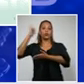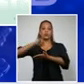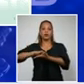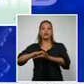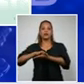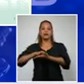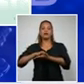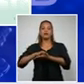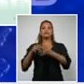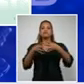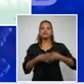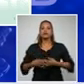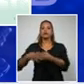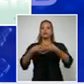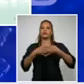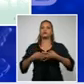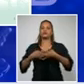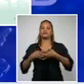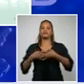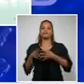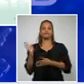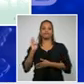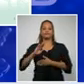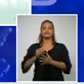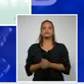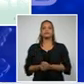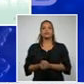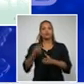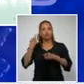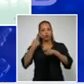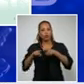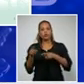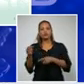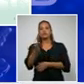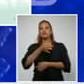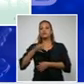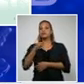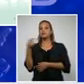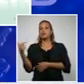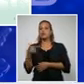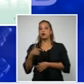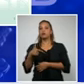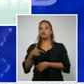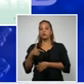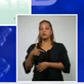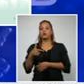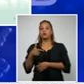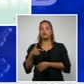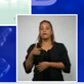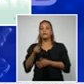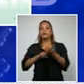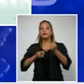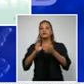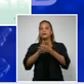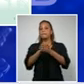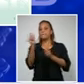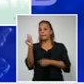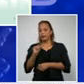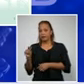los Estados Unidos. 1 del municipio Jaruco, en la provincia de Mayabeque, que en ese caso estamos